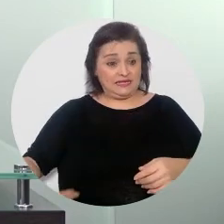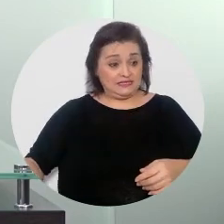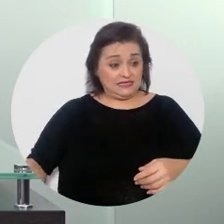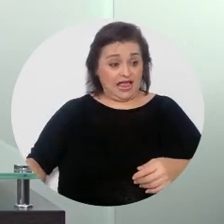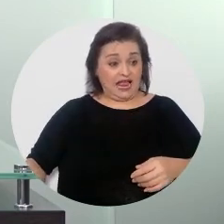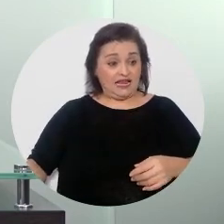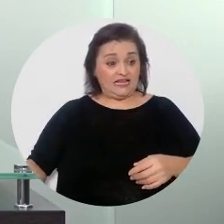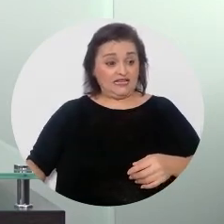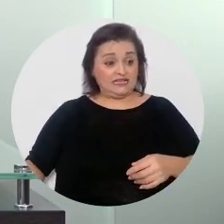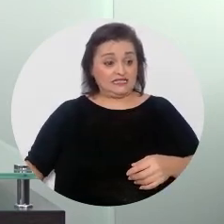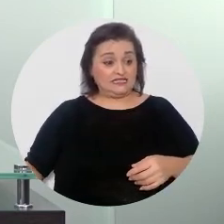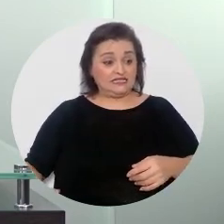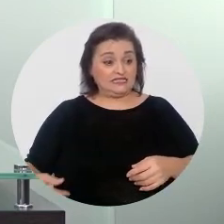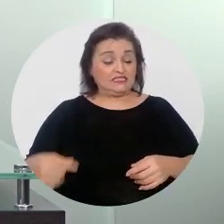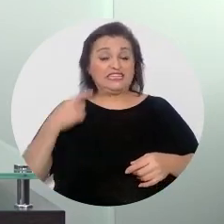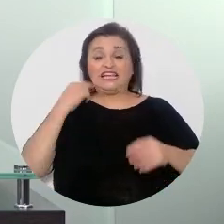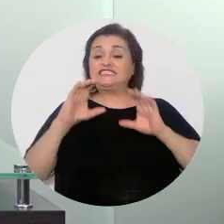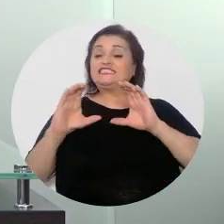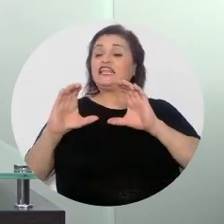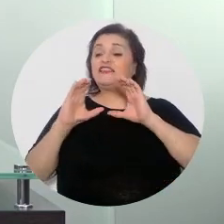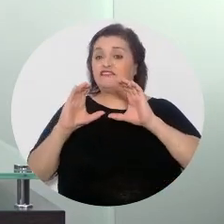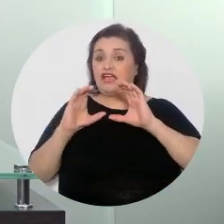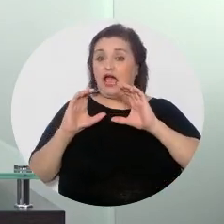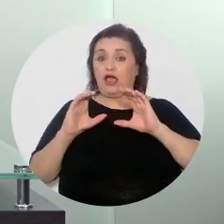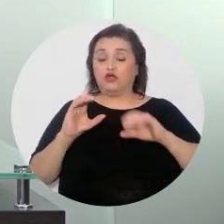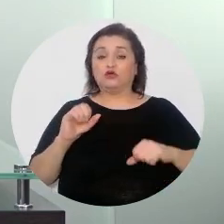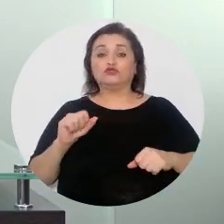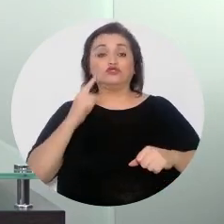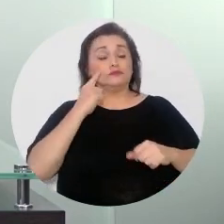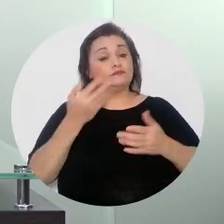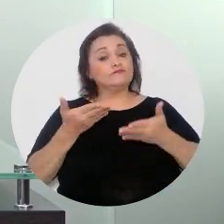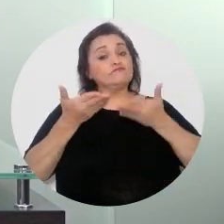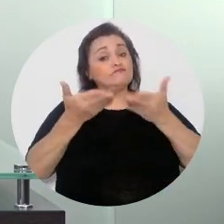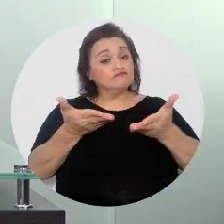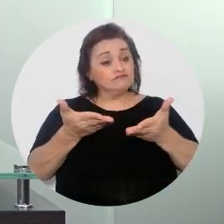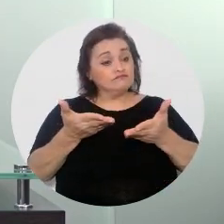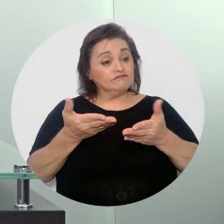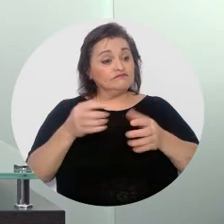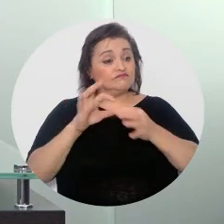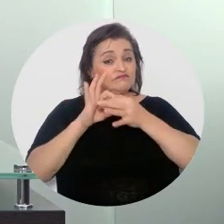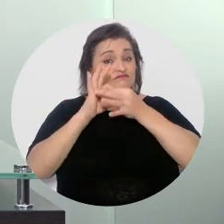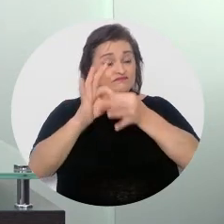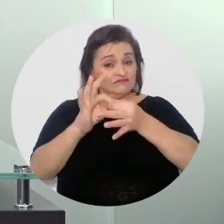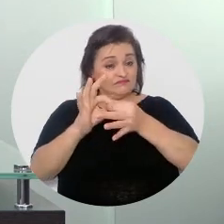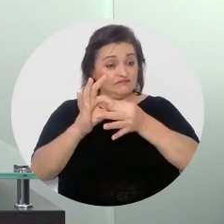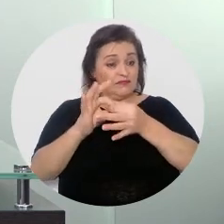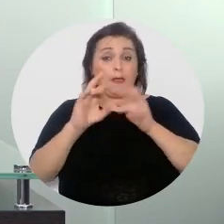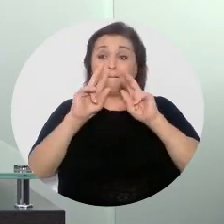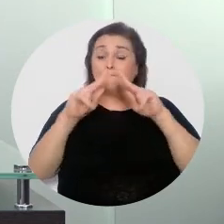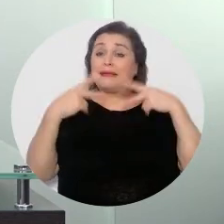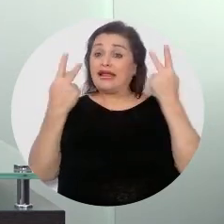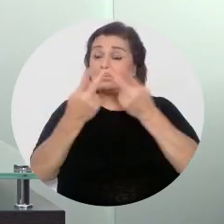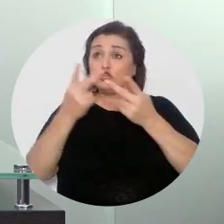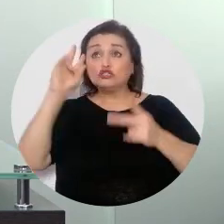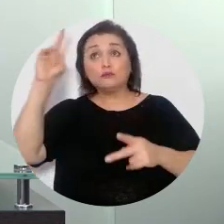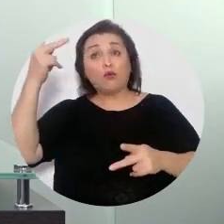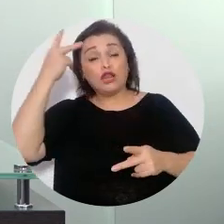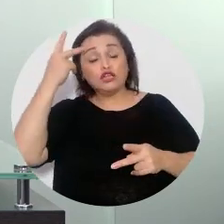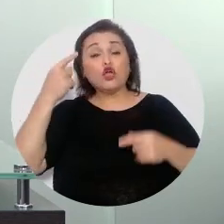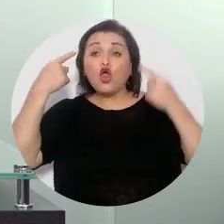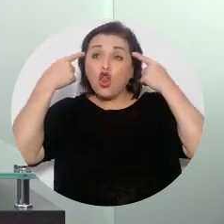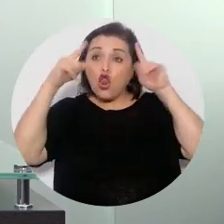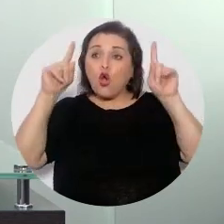subrayo en elecciones presidenciales, es la figura de los certificados de cesión. Los certificados de cesión es un instrumento mediante el cual los